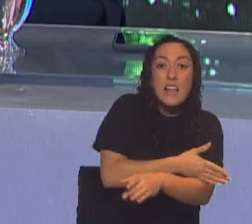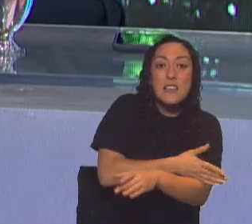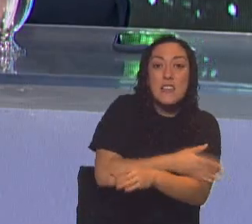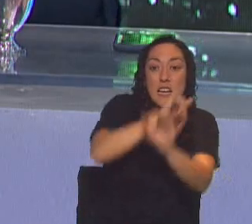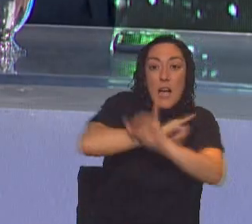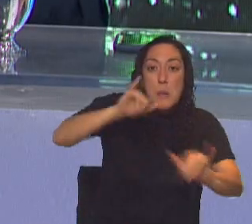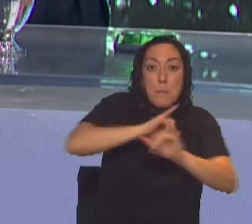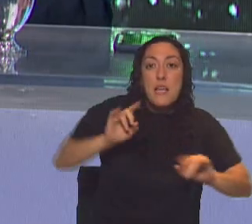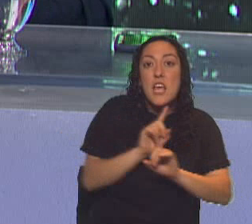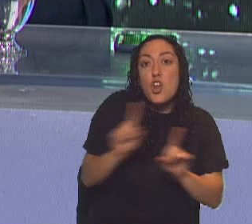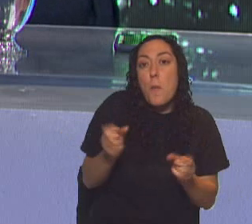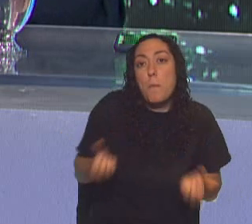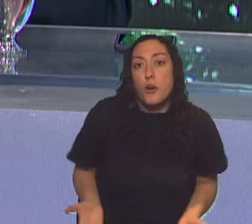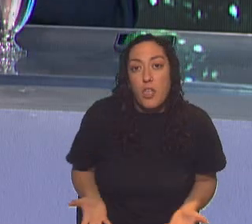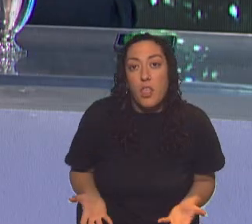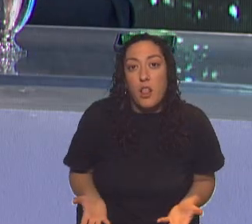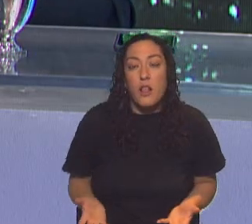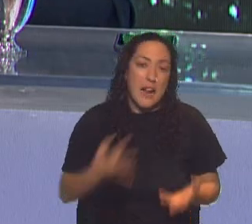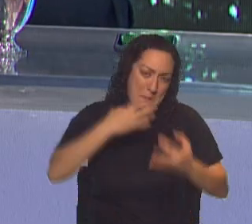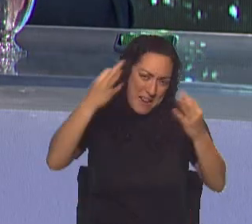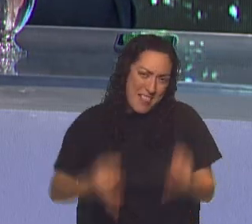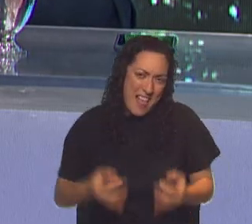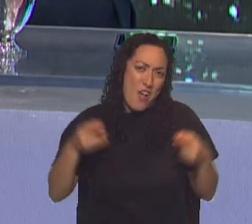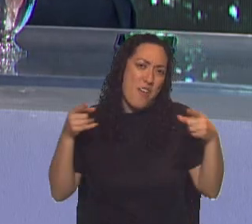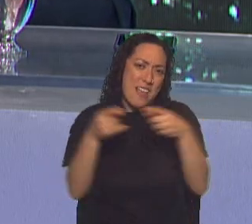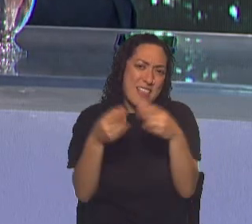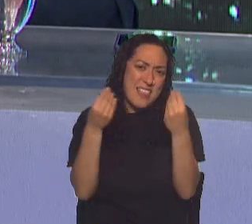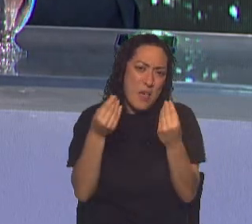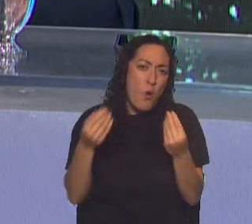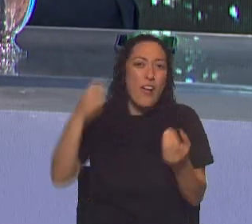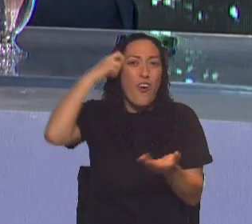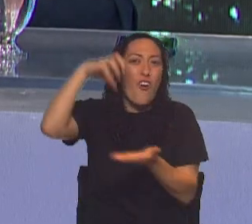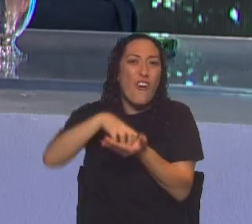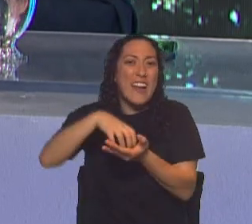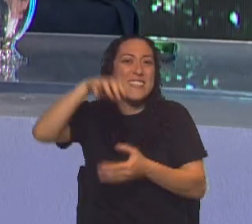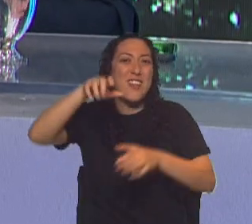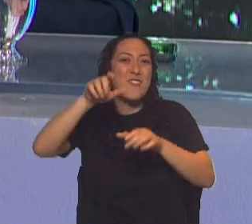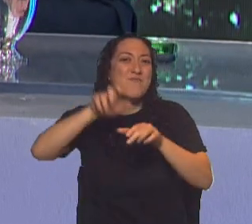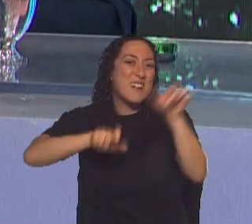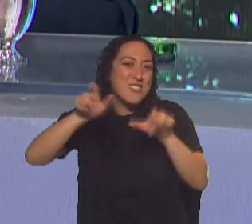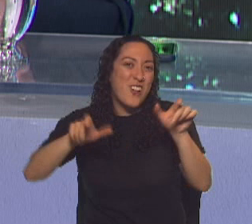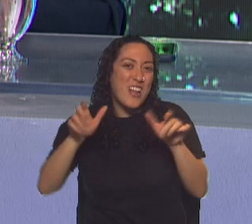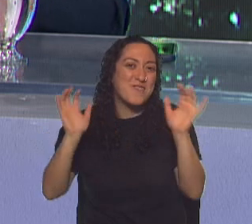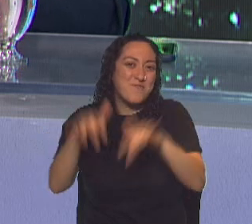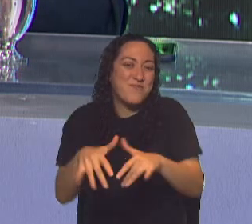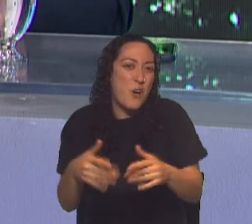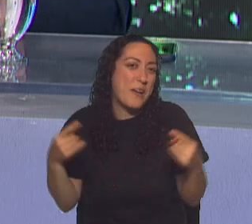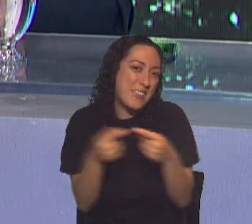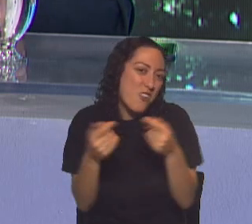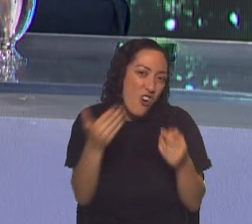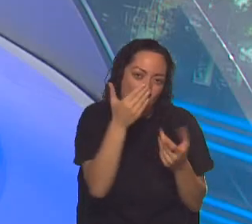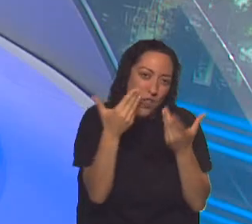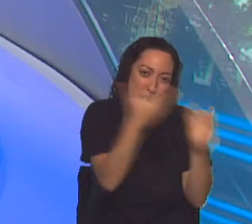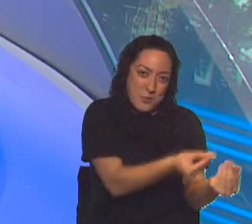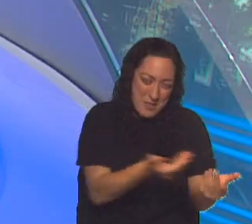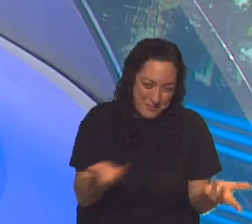campaña claro no lo hace porque su interés es tener presencia en el congreso para este Córdoba pero